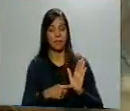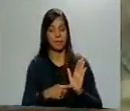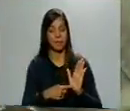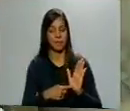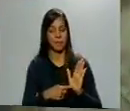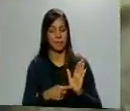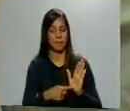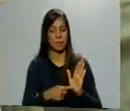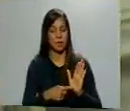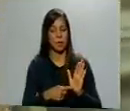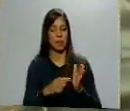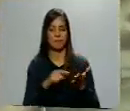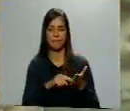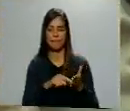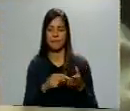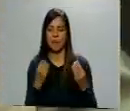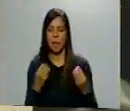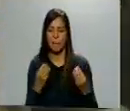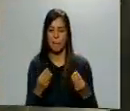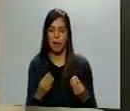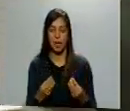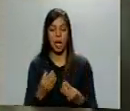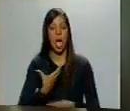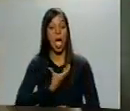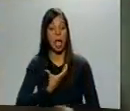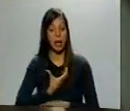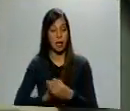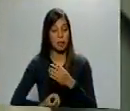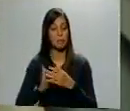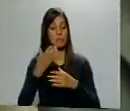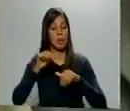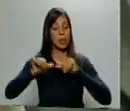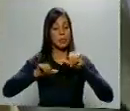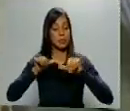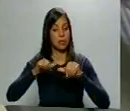que ha permitido establecer la figura de la alcaldía distrital,